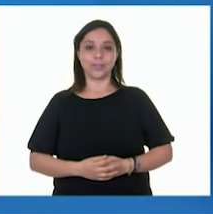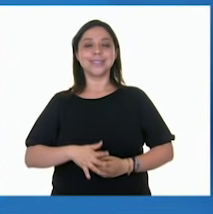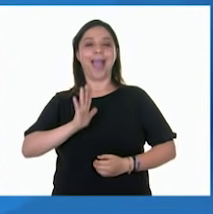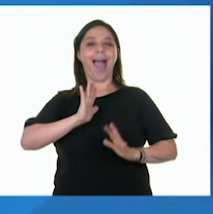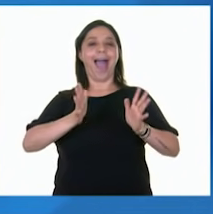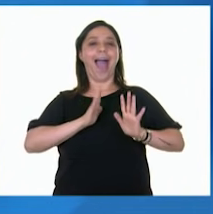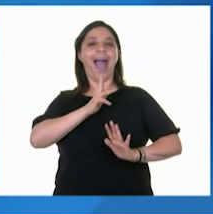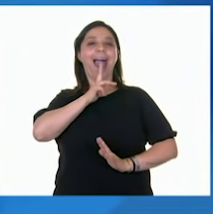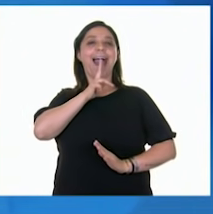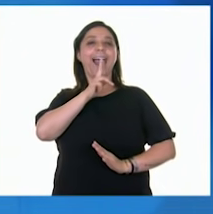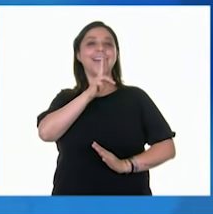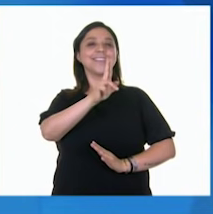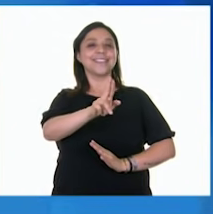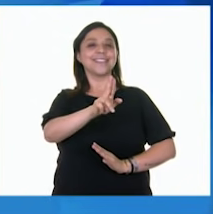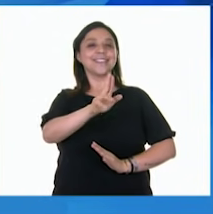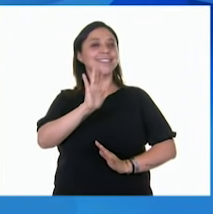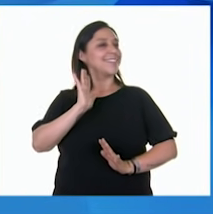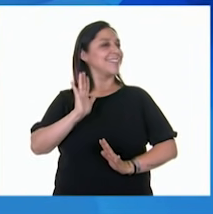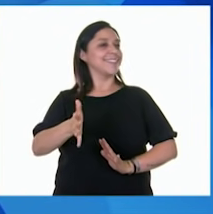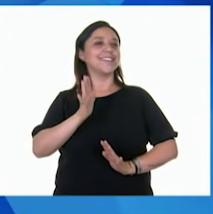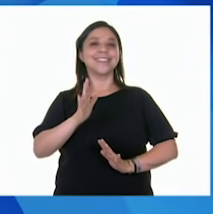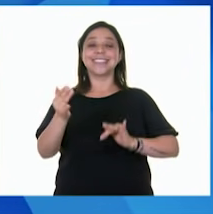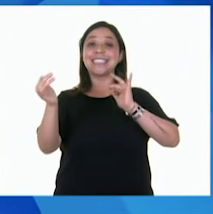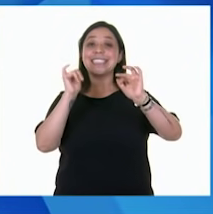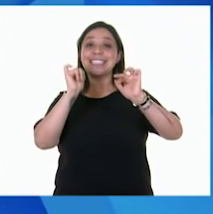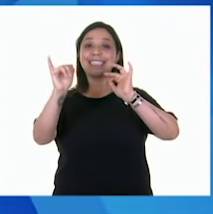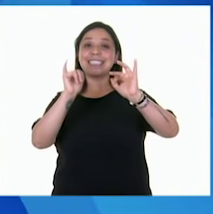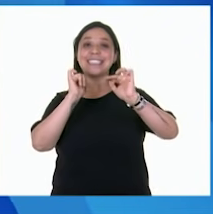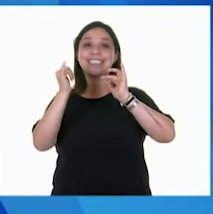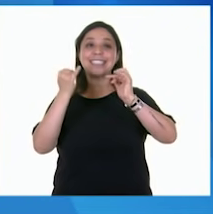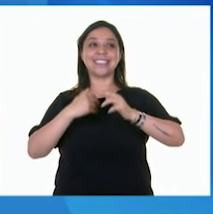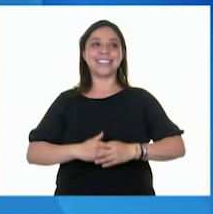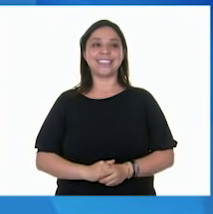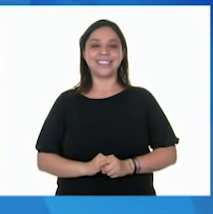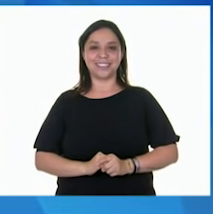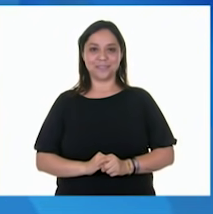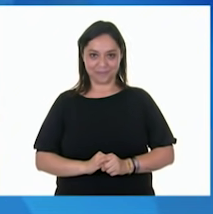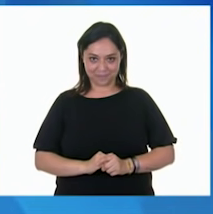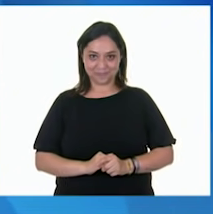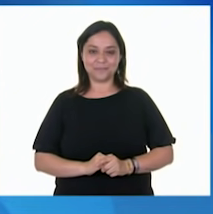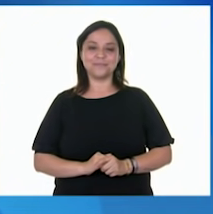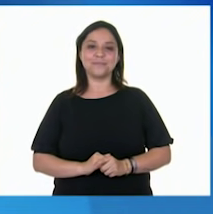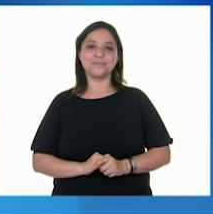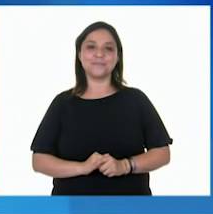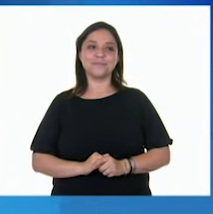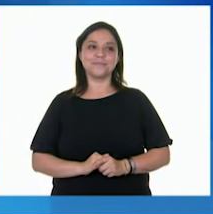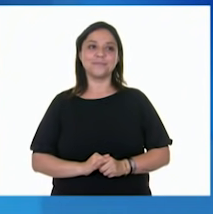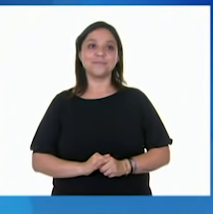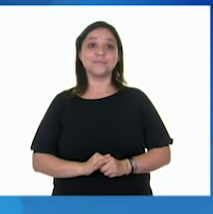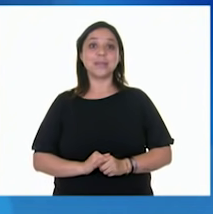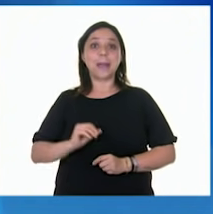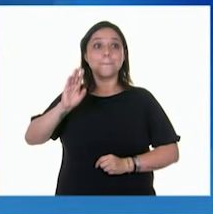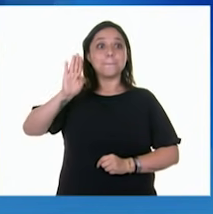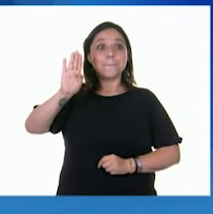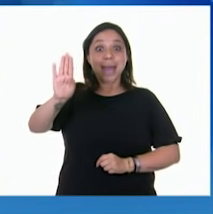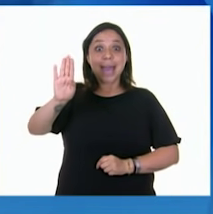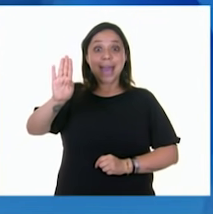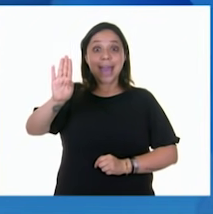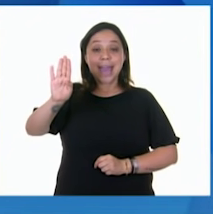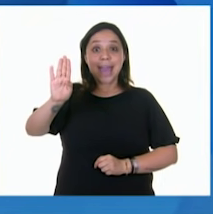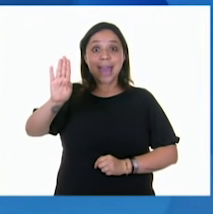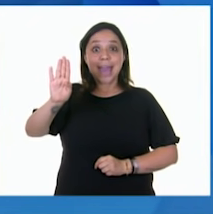mi respuesta. ¿Ya lo tienen? Sí. ¿Cuál tienen, Mariana? A ver si coinciden con los de niñas y niñas que nos están viendo. Yo tengo la B. ¿La B? ¿Ustedes tienen